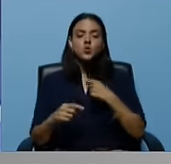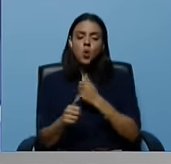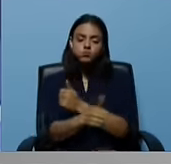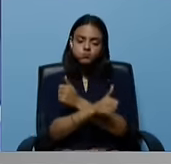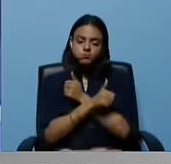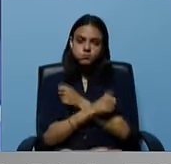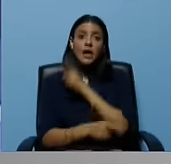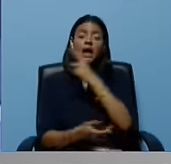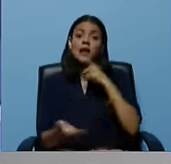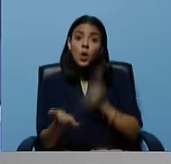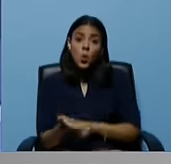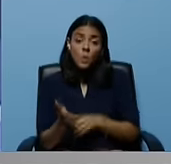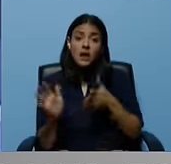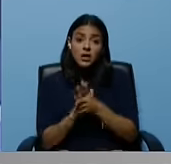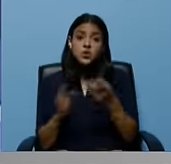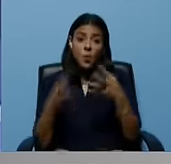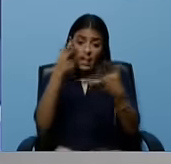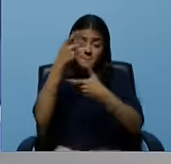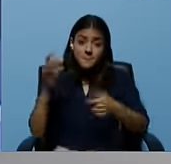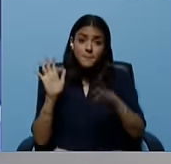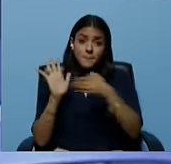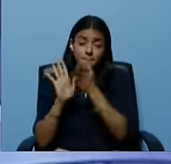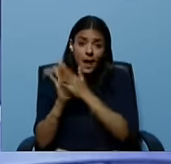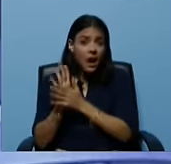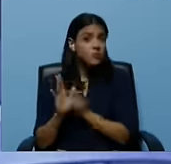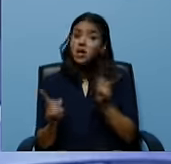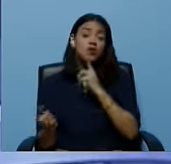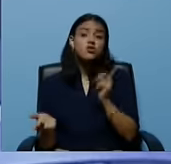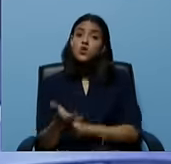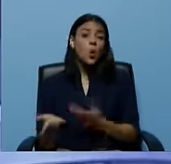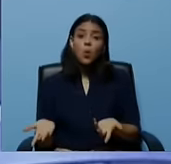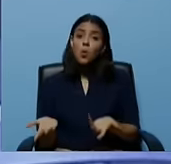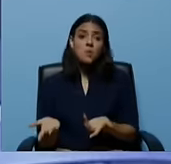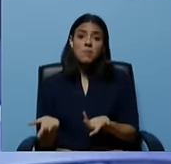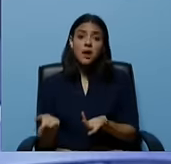cumplido con lo que él mismo escribió? No.